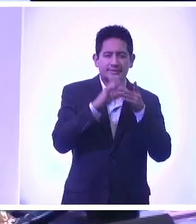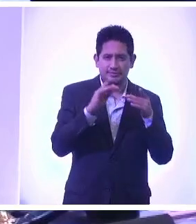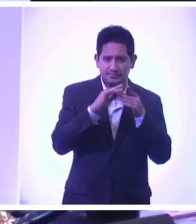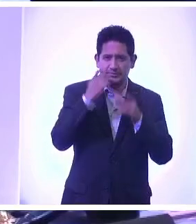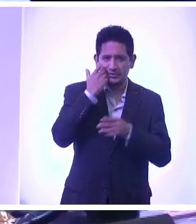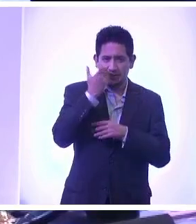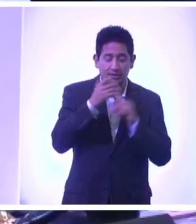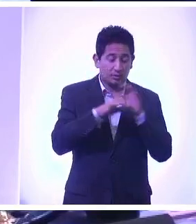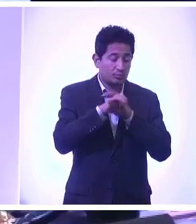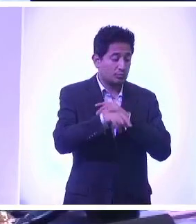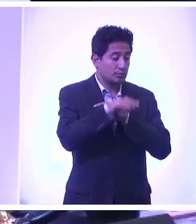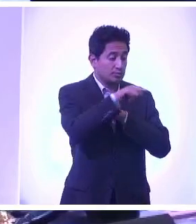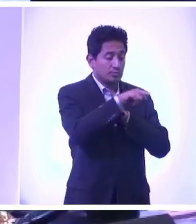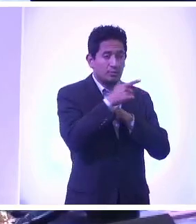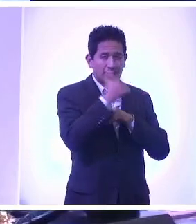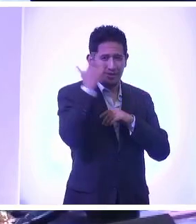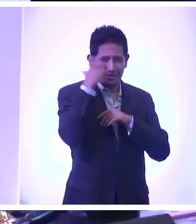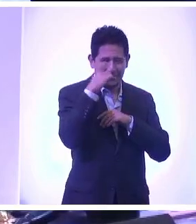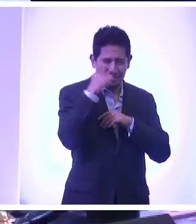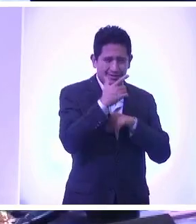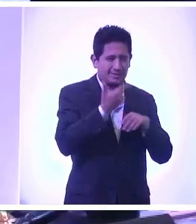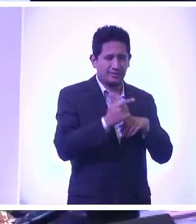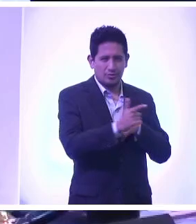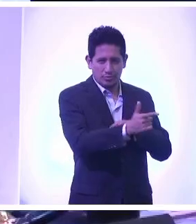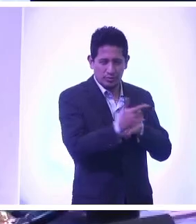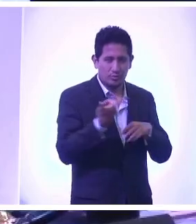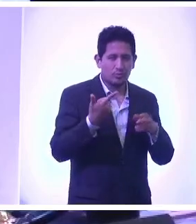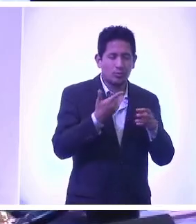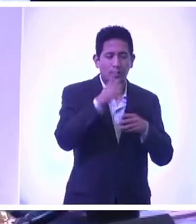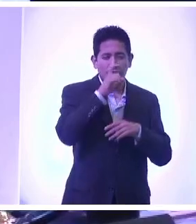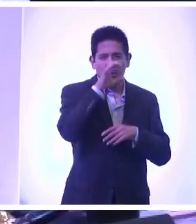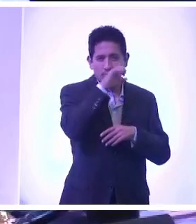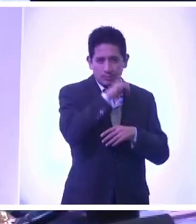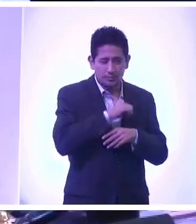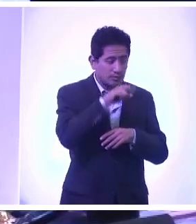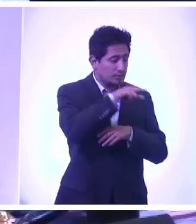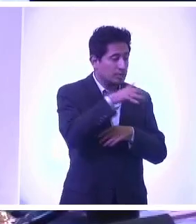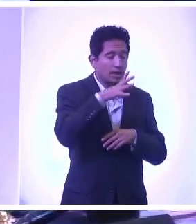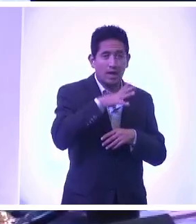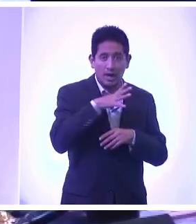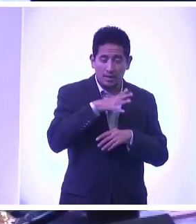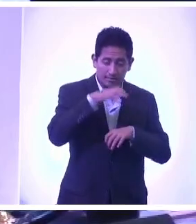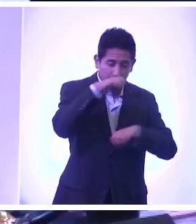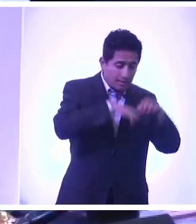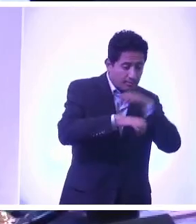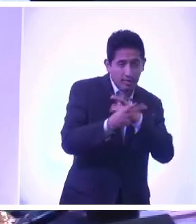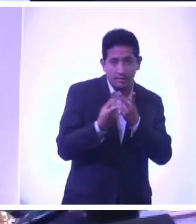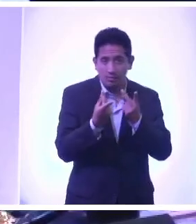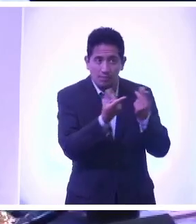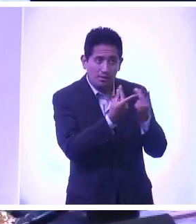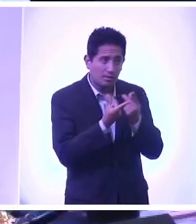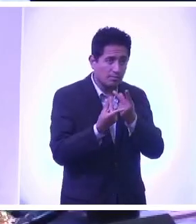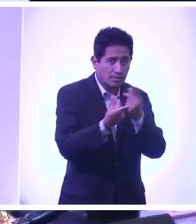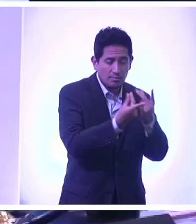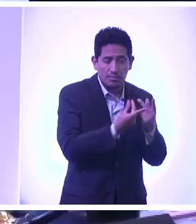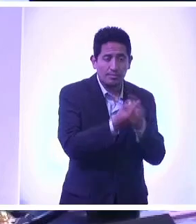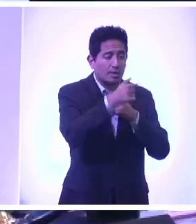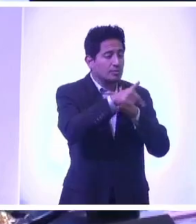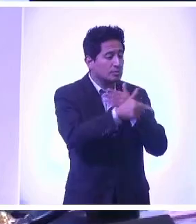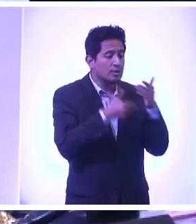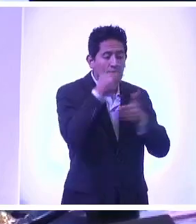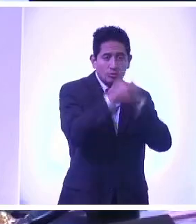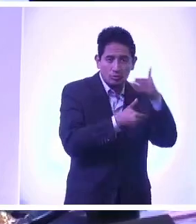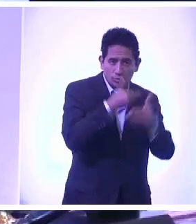el bajío se está viendo esta este dinamismo económico y es dinamismo empresarial e Industrial aplicando procesos